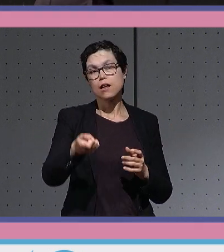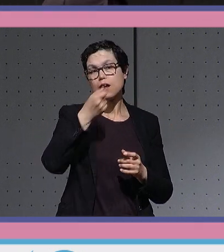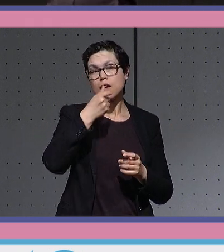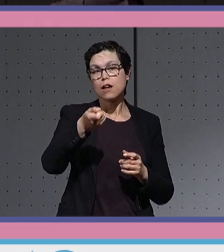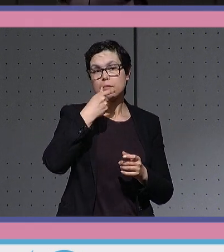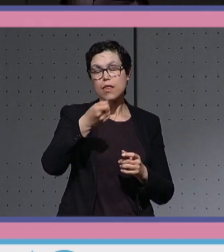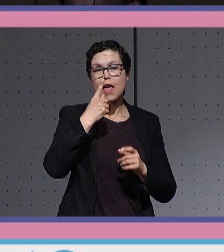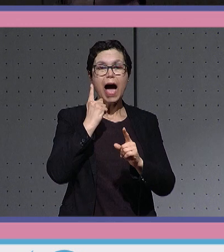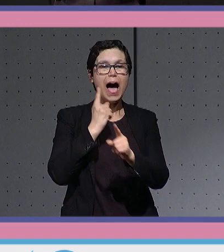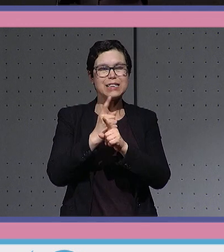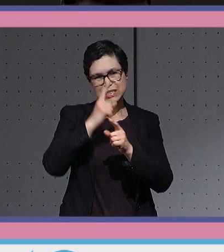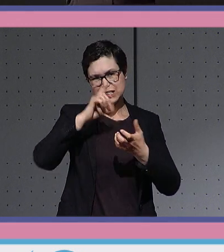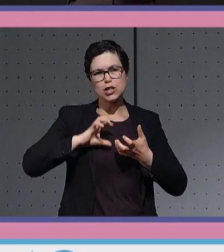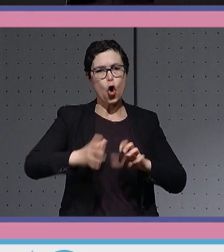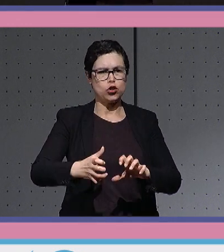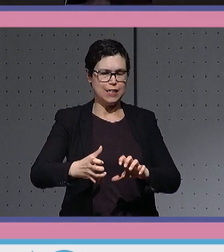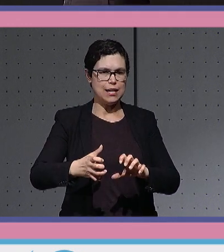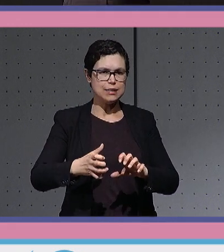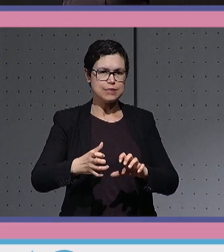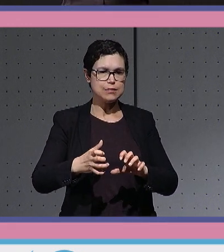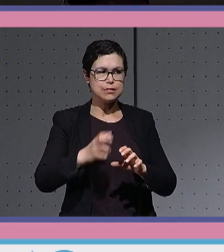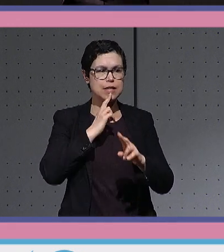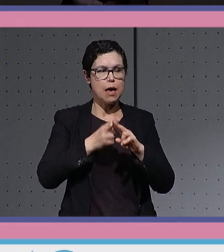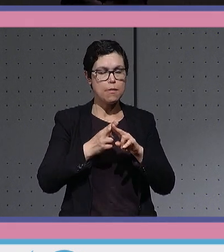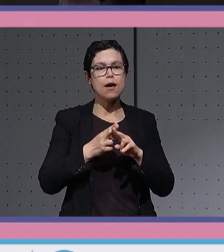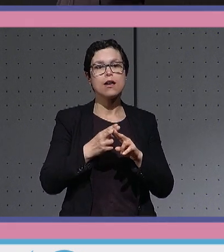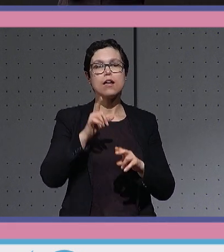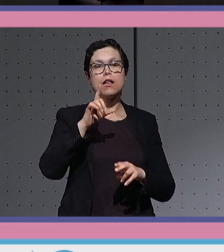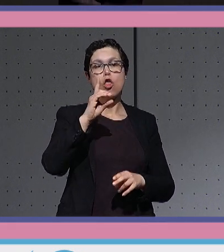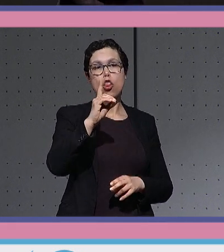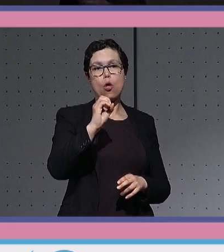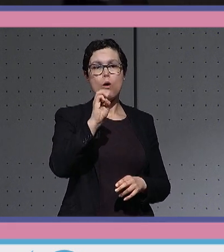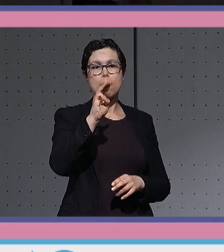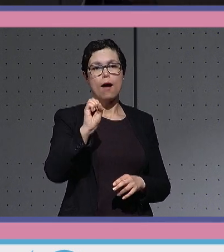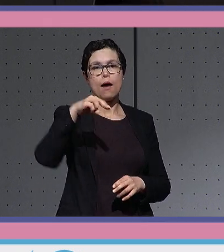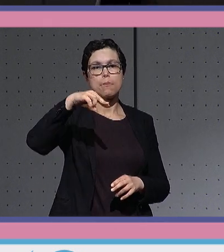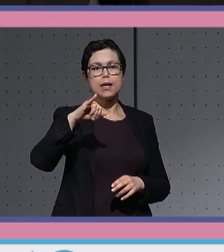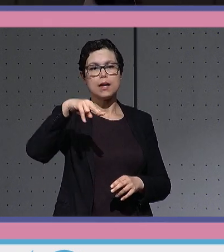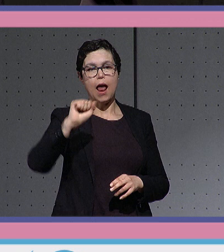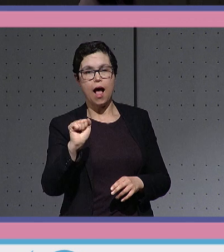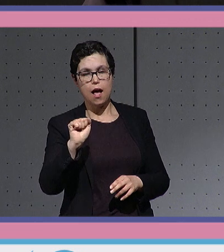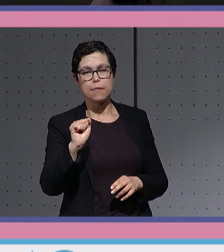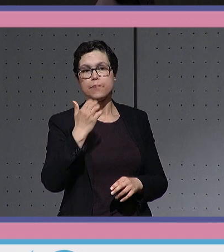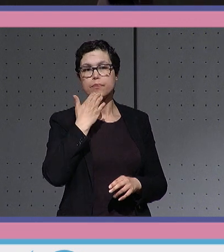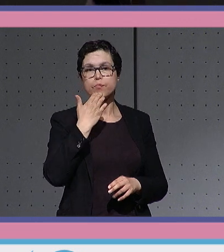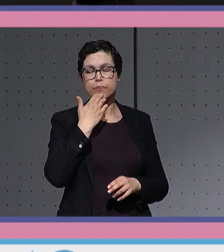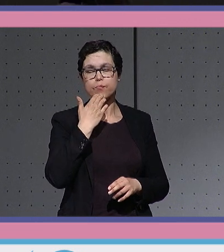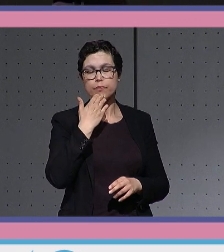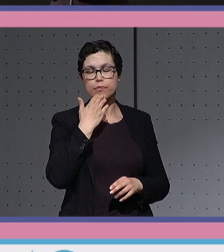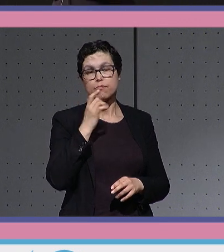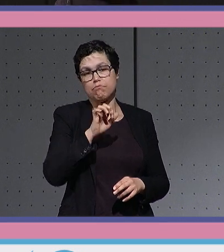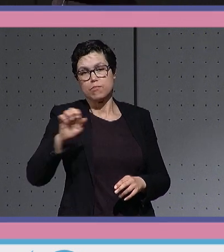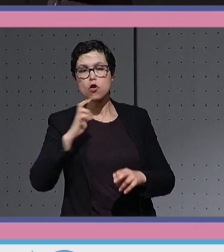que se llamaban antes medicinas antipsicóticas, medicinas que actúan sobre la dopamina, disminuyendo los niveles, como el aripiprazol y el